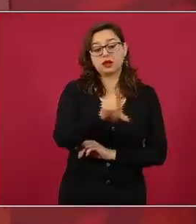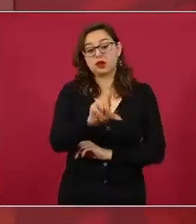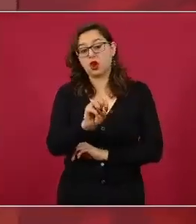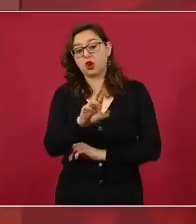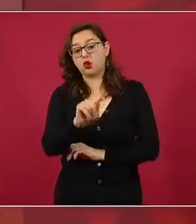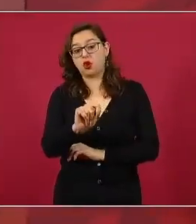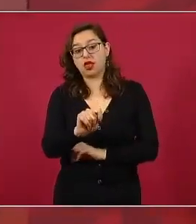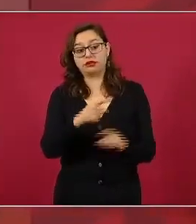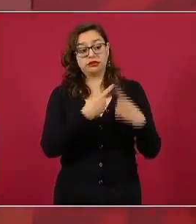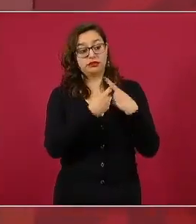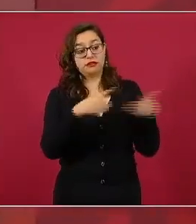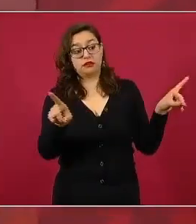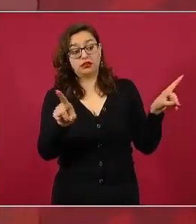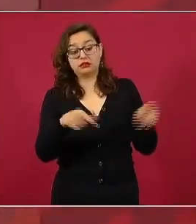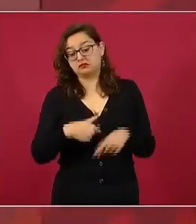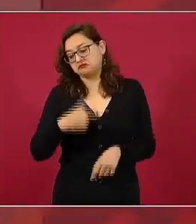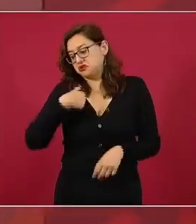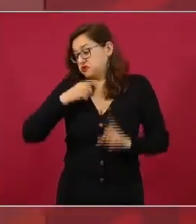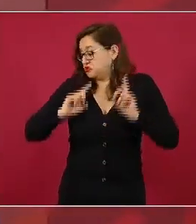sabe?